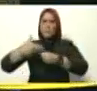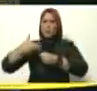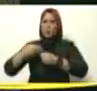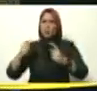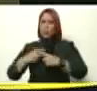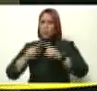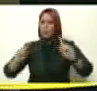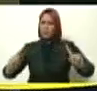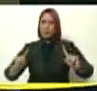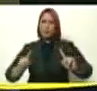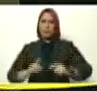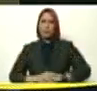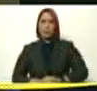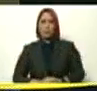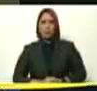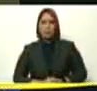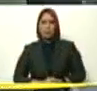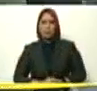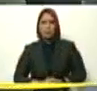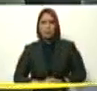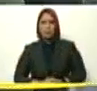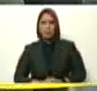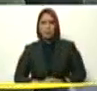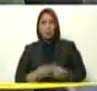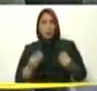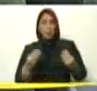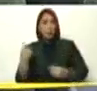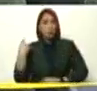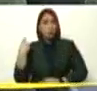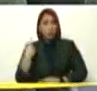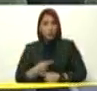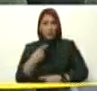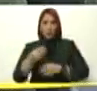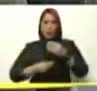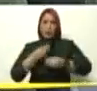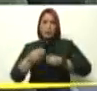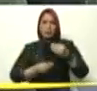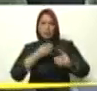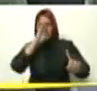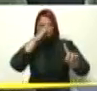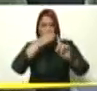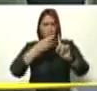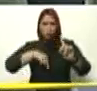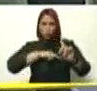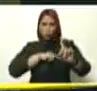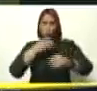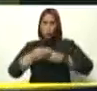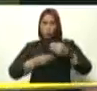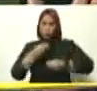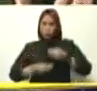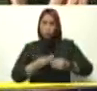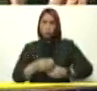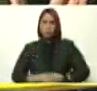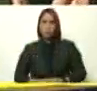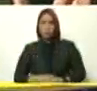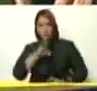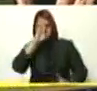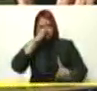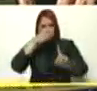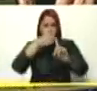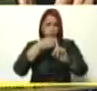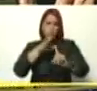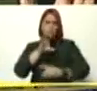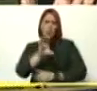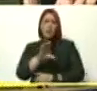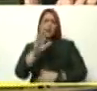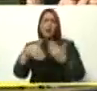Nelson Moreno. Y es mucho lo que tenemos que hacer. Y lo vamos a hacer enrumbando al país hacia